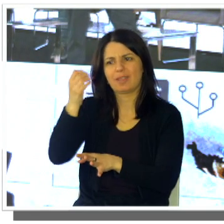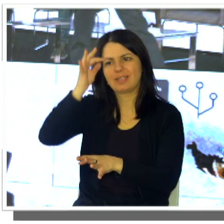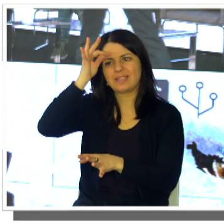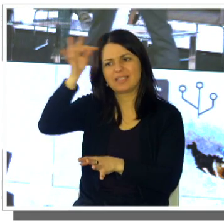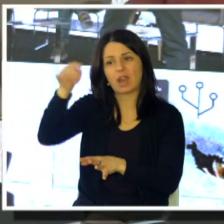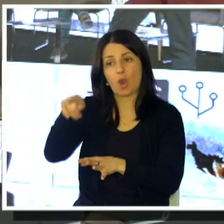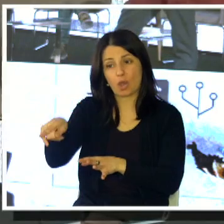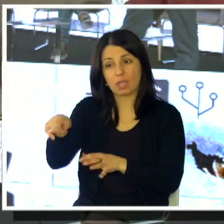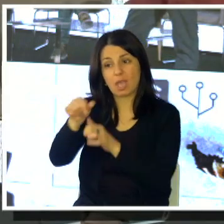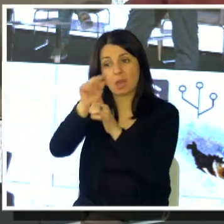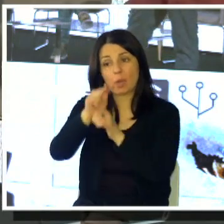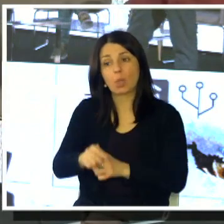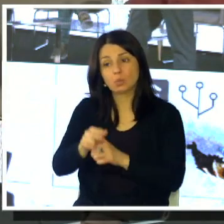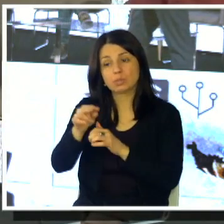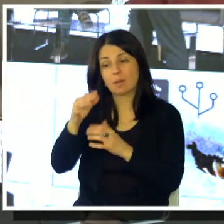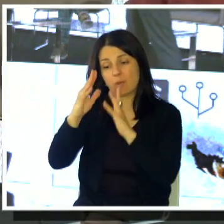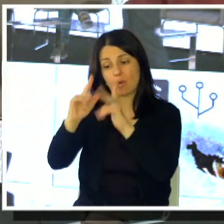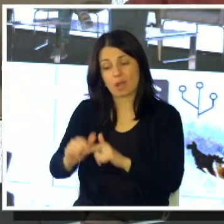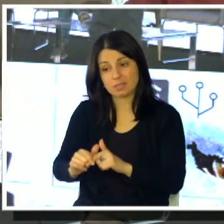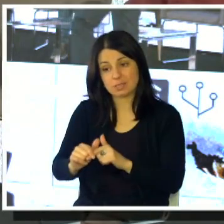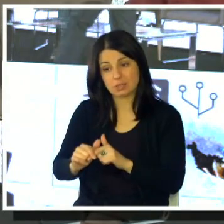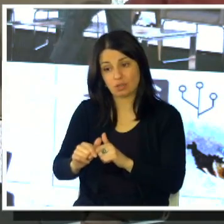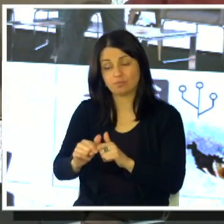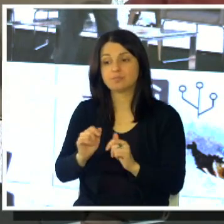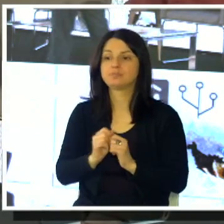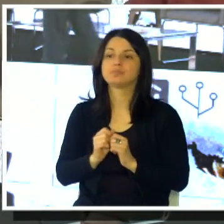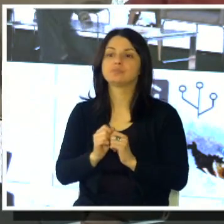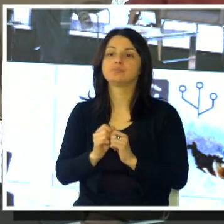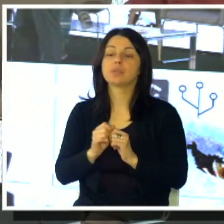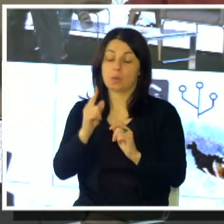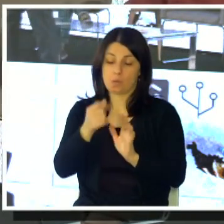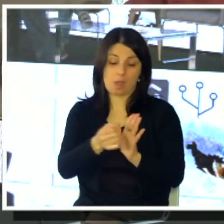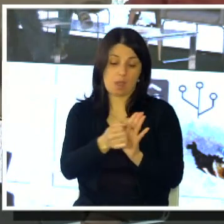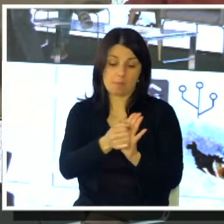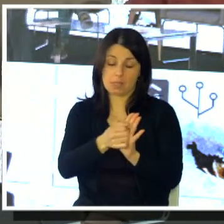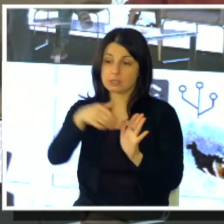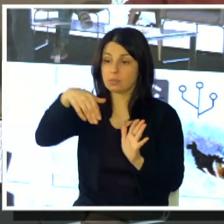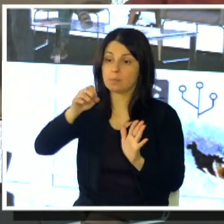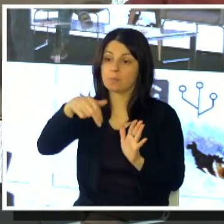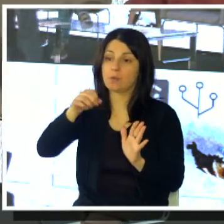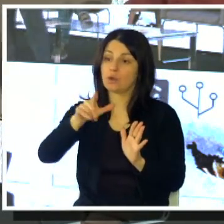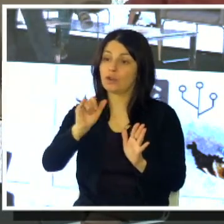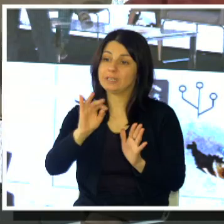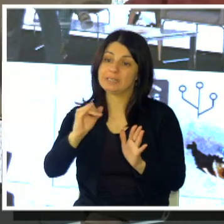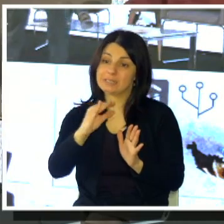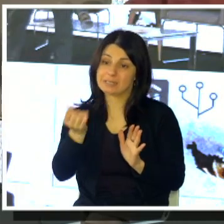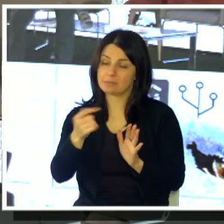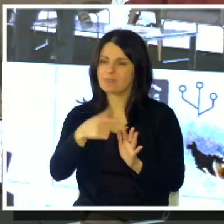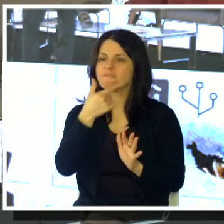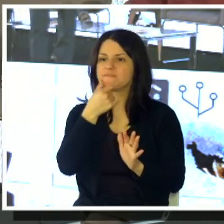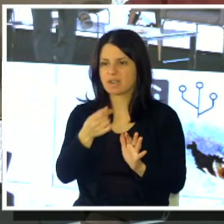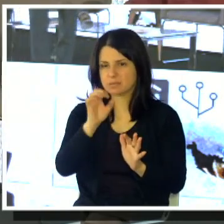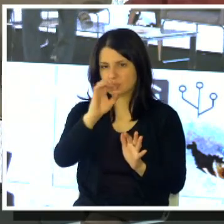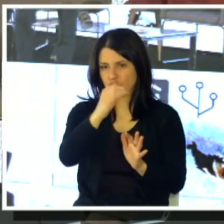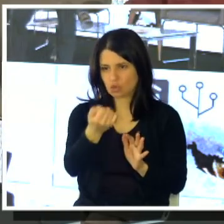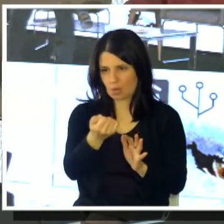tecnología cuando utilizamos esta arquitectura. El versionado. En una aplicación monolítica o una aplicación SOA es bastante fácil versionar